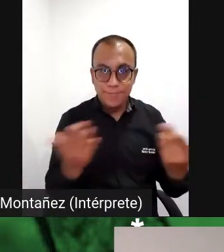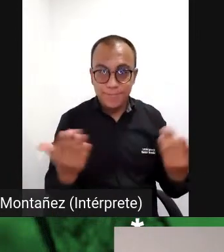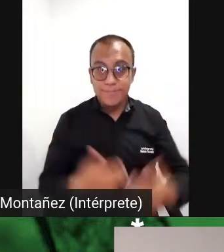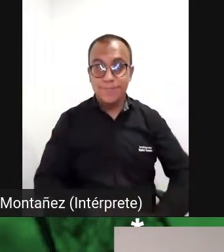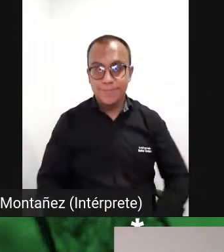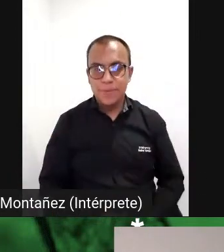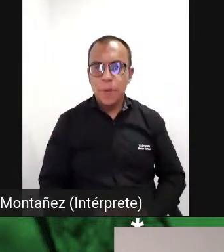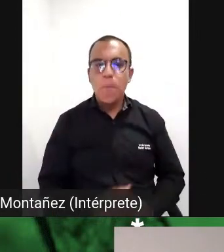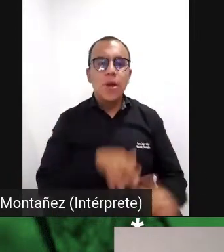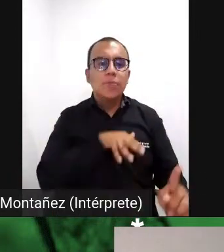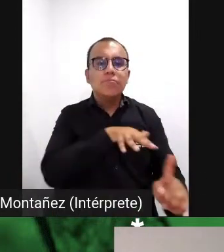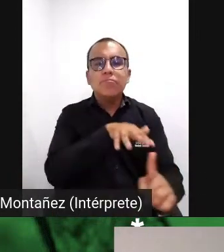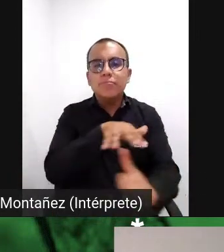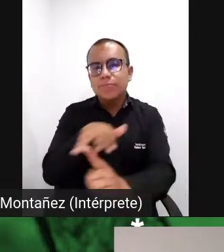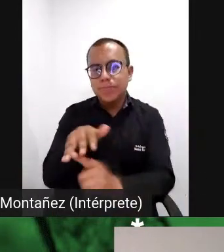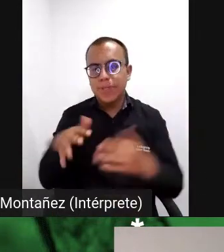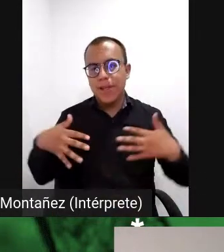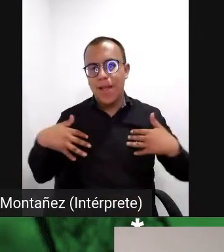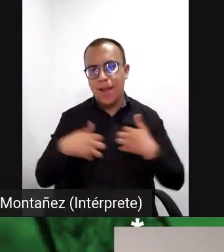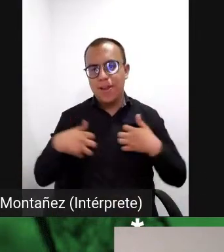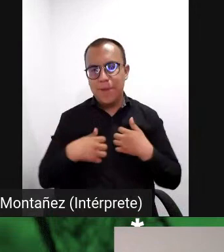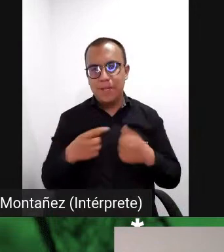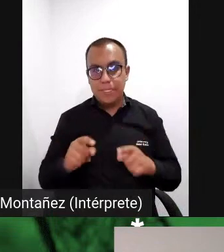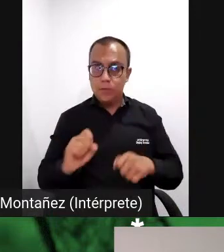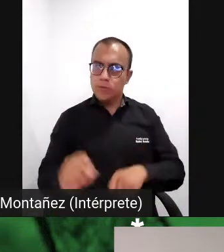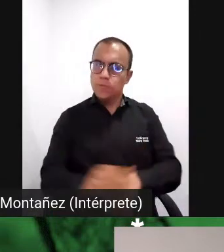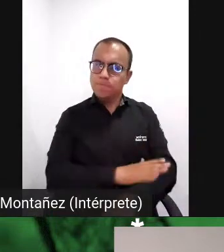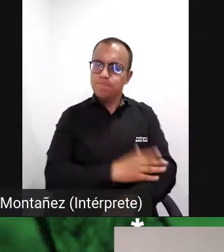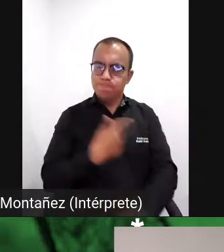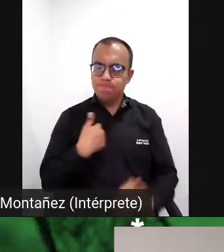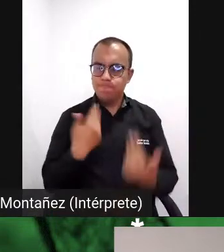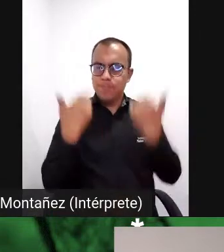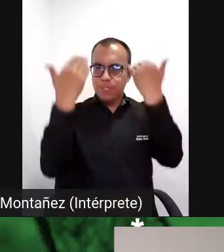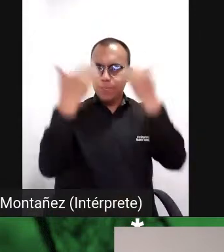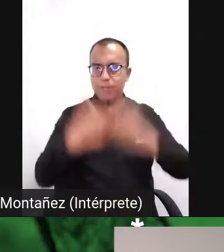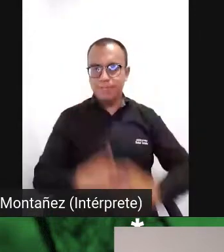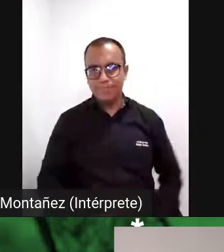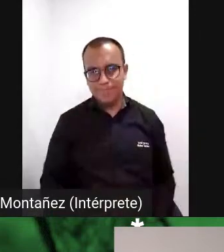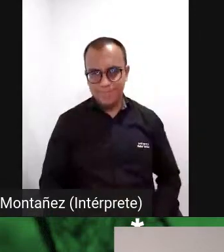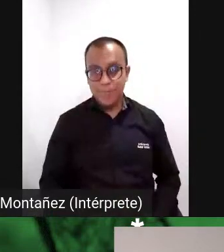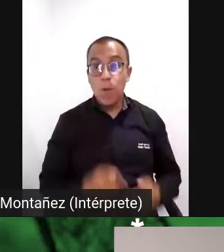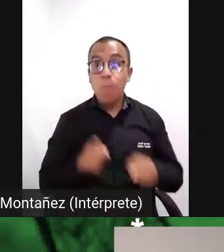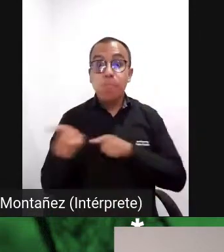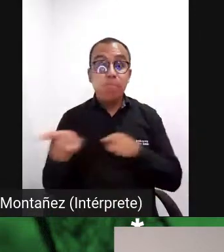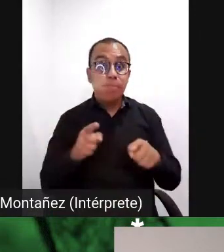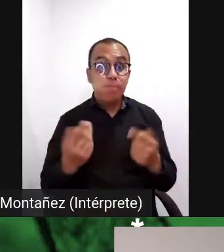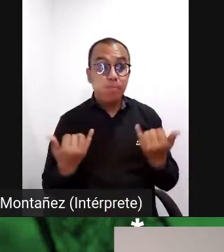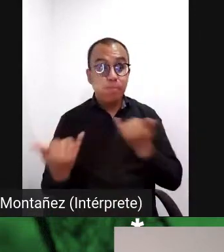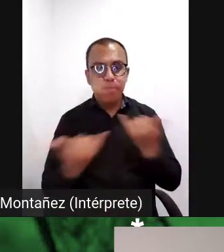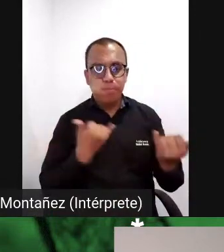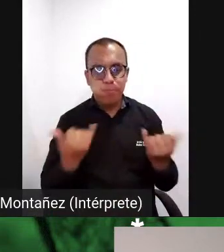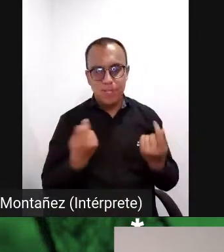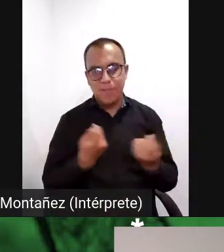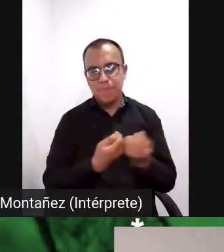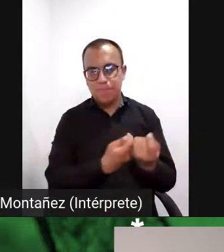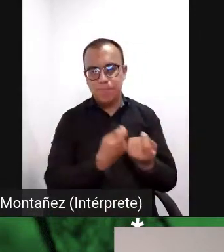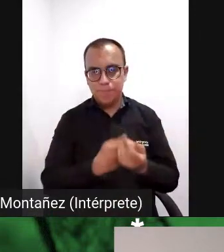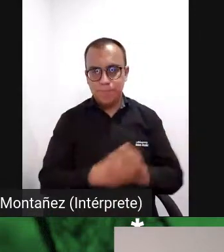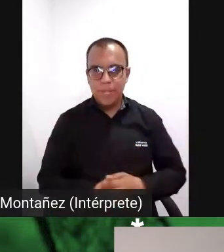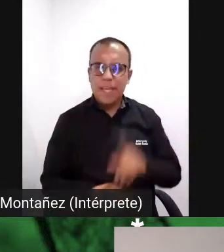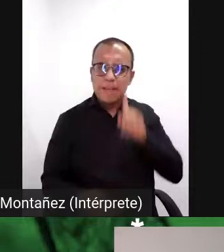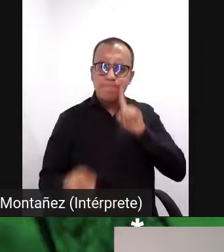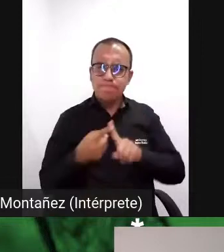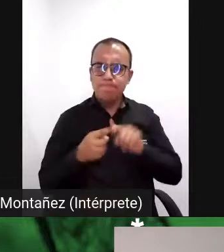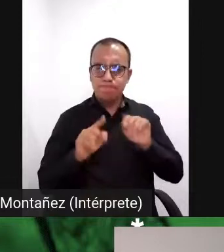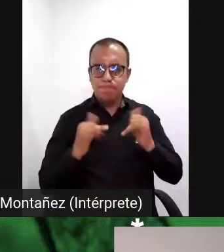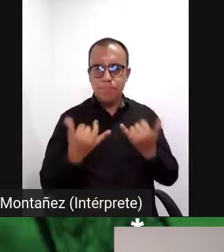tener incidencia en estos animalitos y sensibilizarme a esas existencias que tenemos al lado, ¿no? Y creo que para eso el